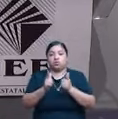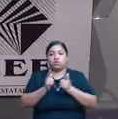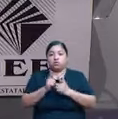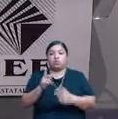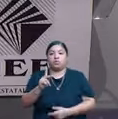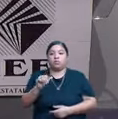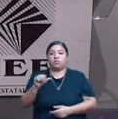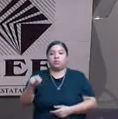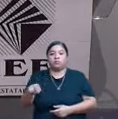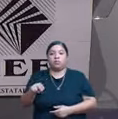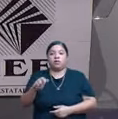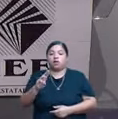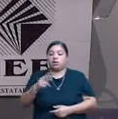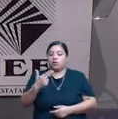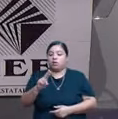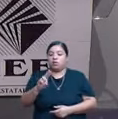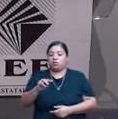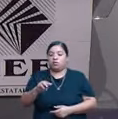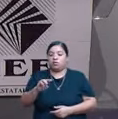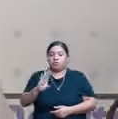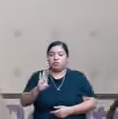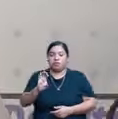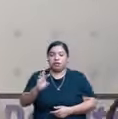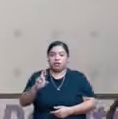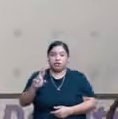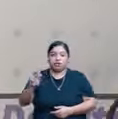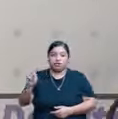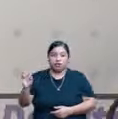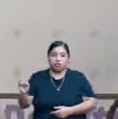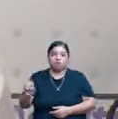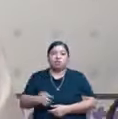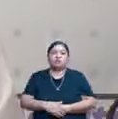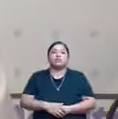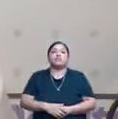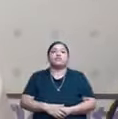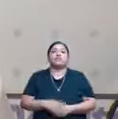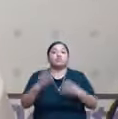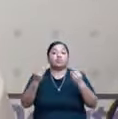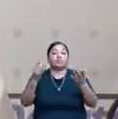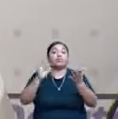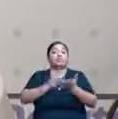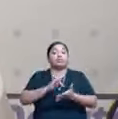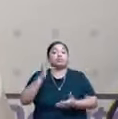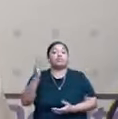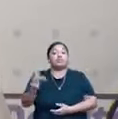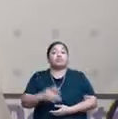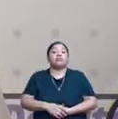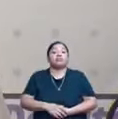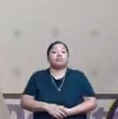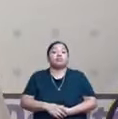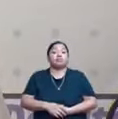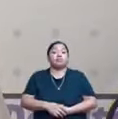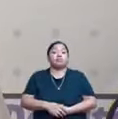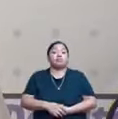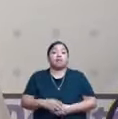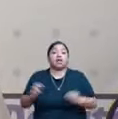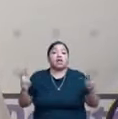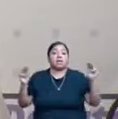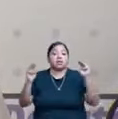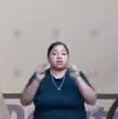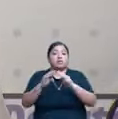Humberto Pacheco Miralrío. Candidato, tiene la palabra. Muchísimas gracias. Este territorio fue conformado el 2 de enero